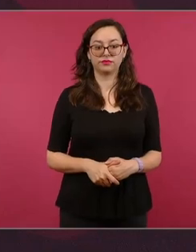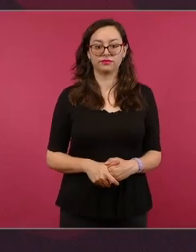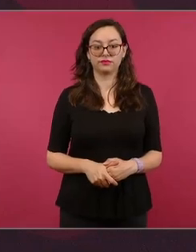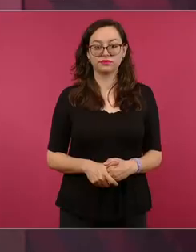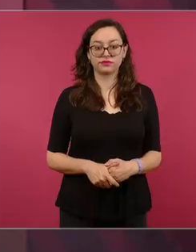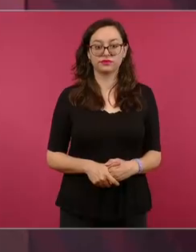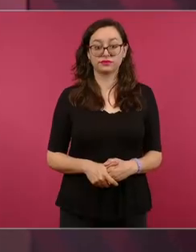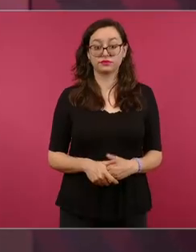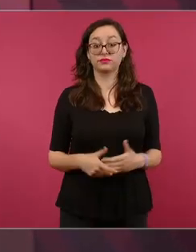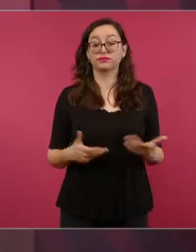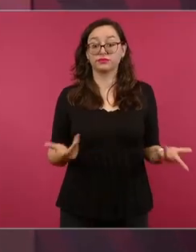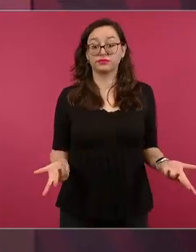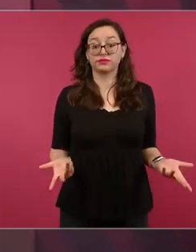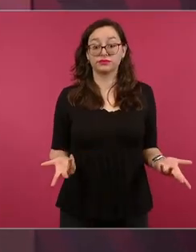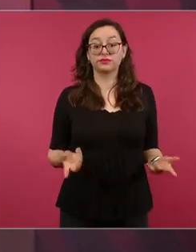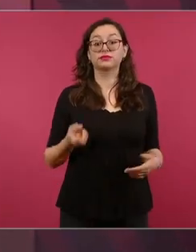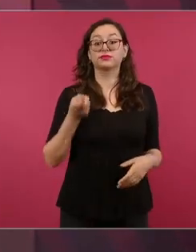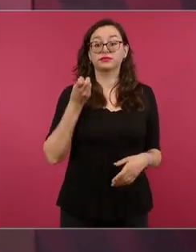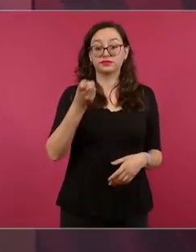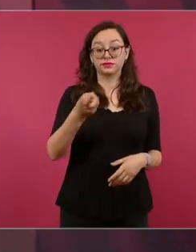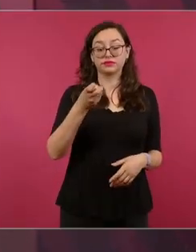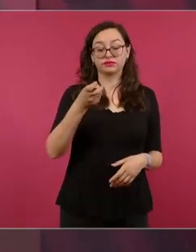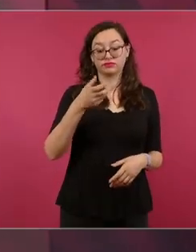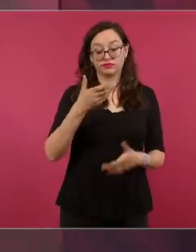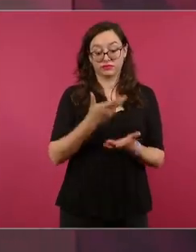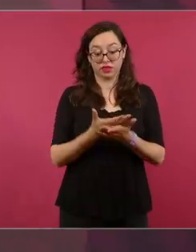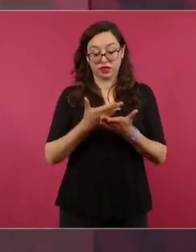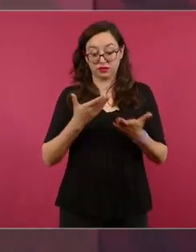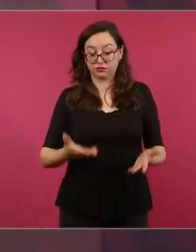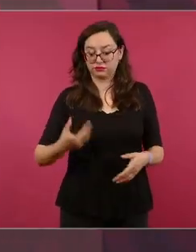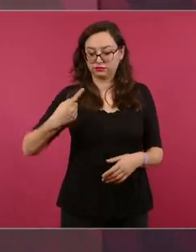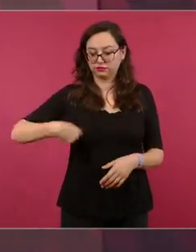se tiene que buscar, que el Poder Judicial